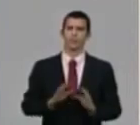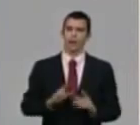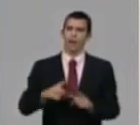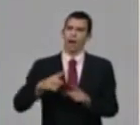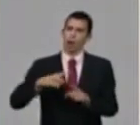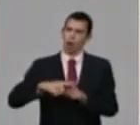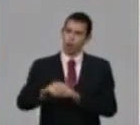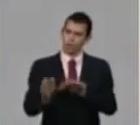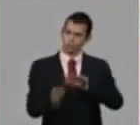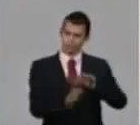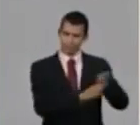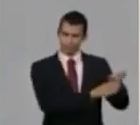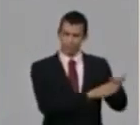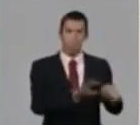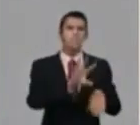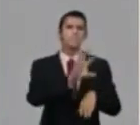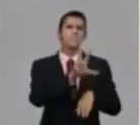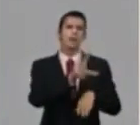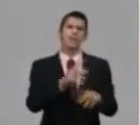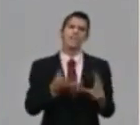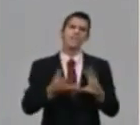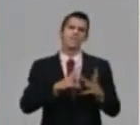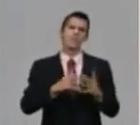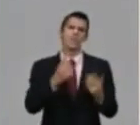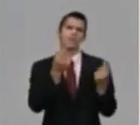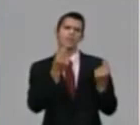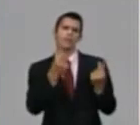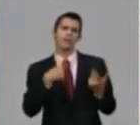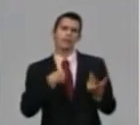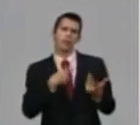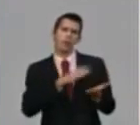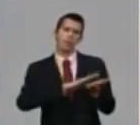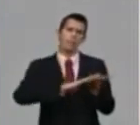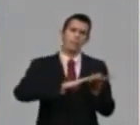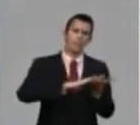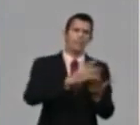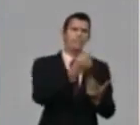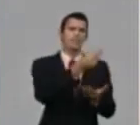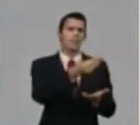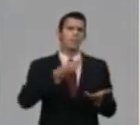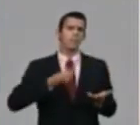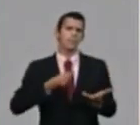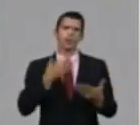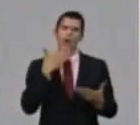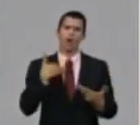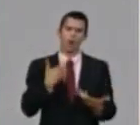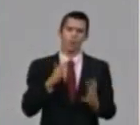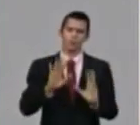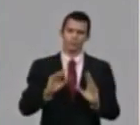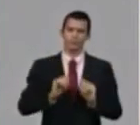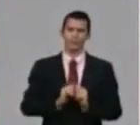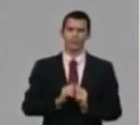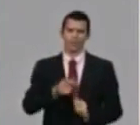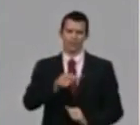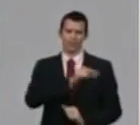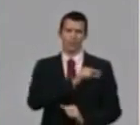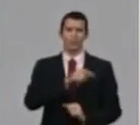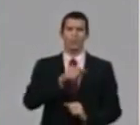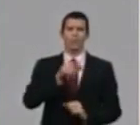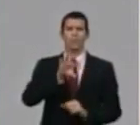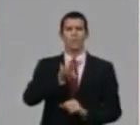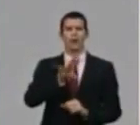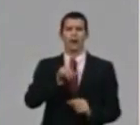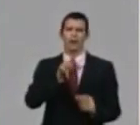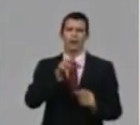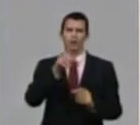los créditos, donde el banco, a partir de una resolución recientemente emitida, ha declarado una moratoria para el